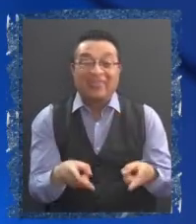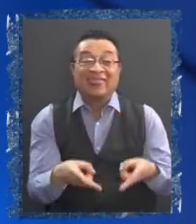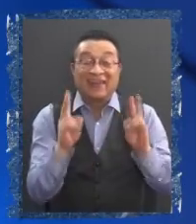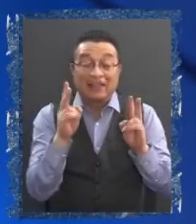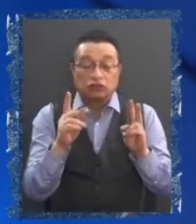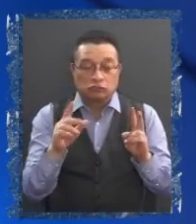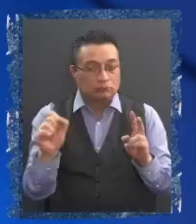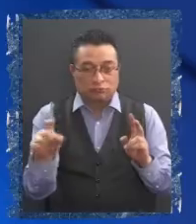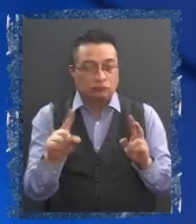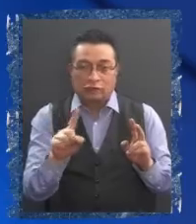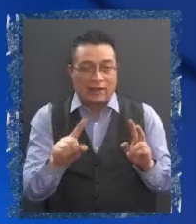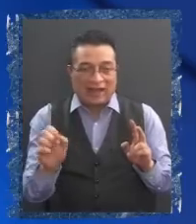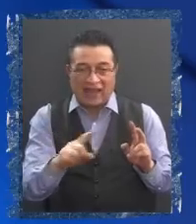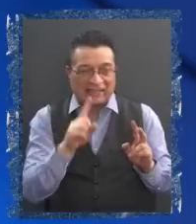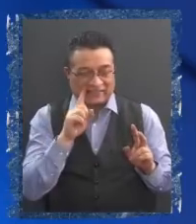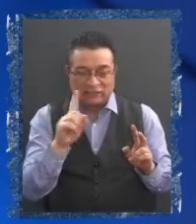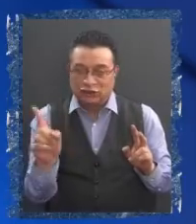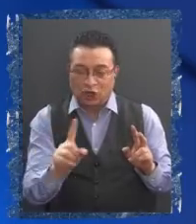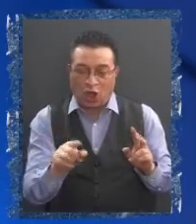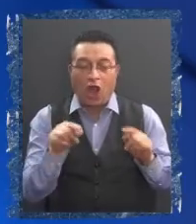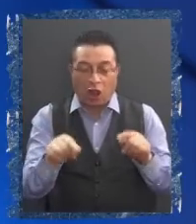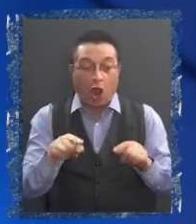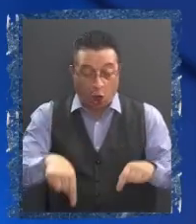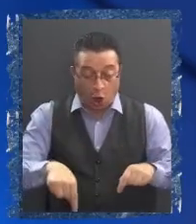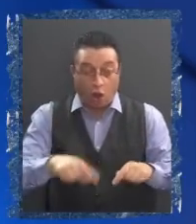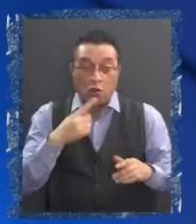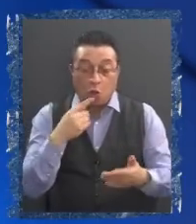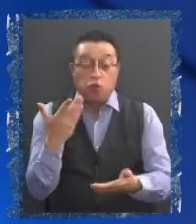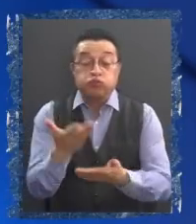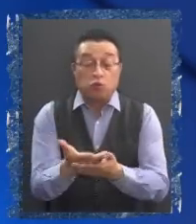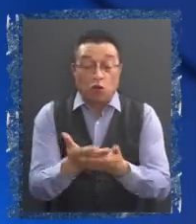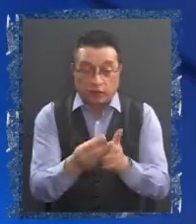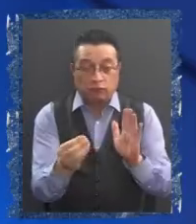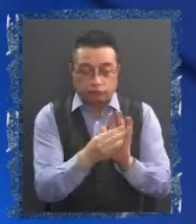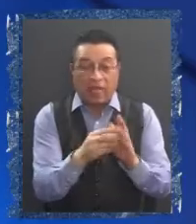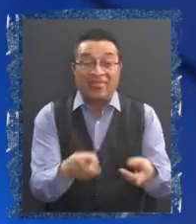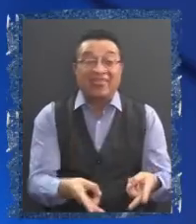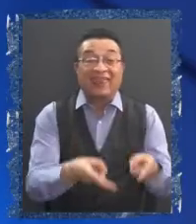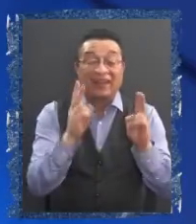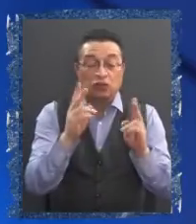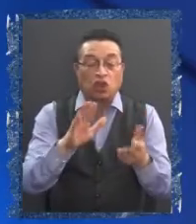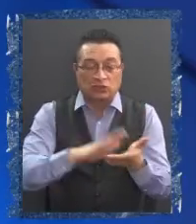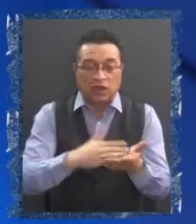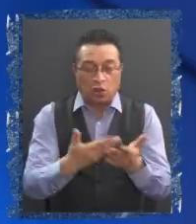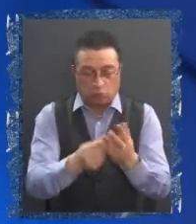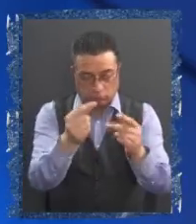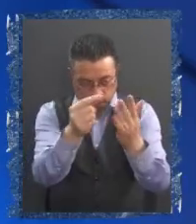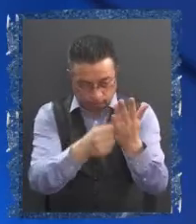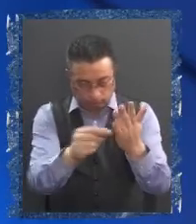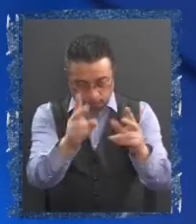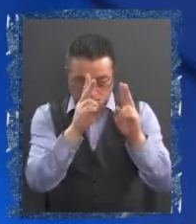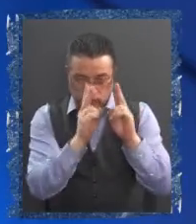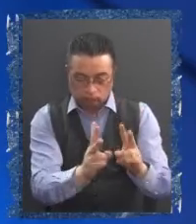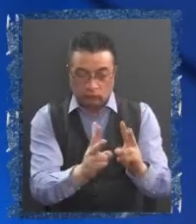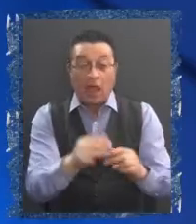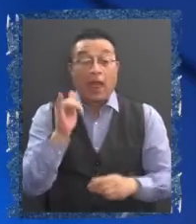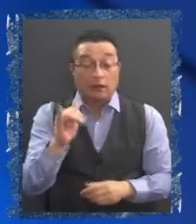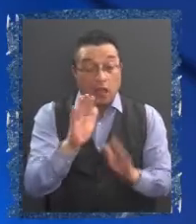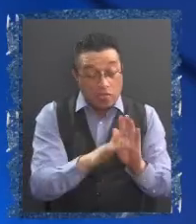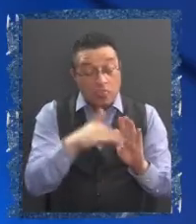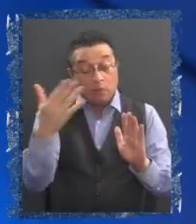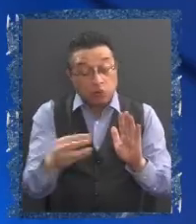así. Hoy tenemos en la propuesta finalmente el derecho a la salud reconocido Y luego lo que se dice es